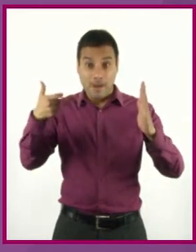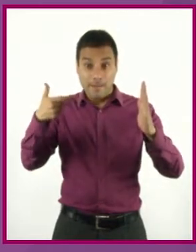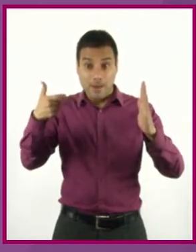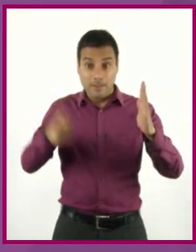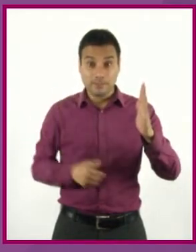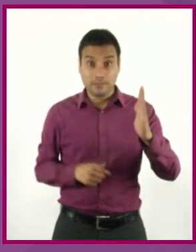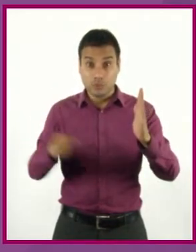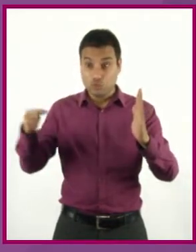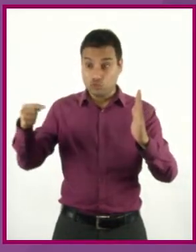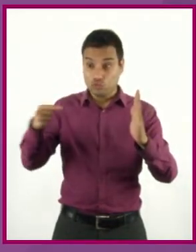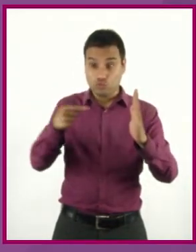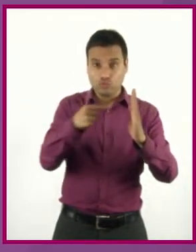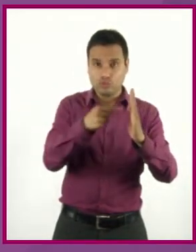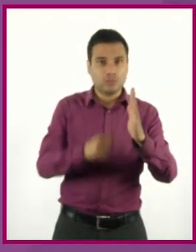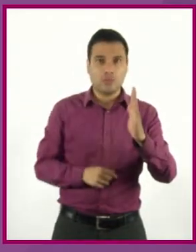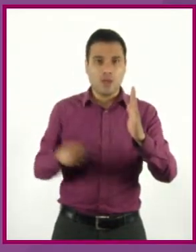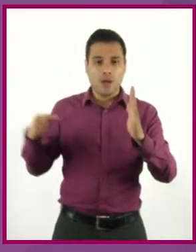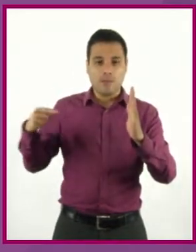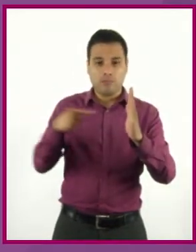atravesarla, rebotaran.